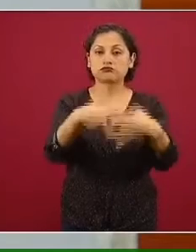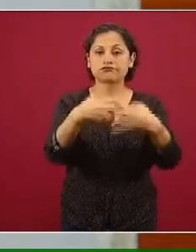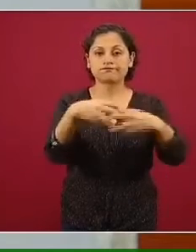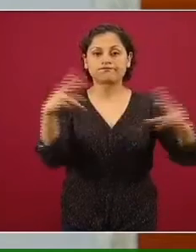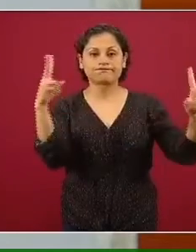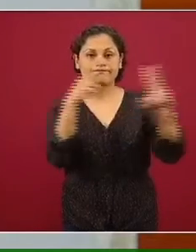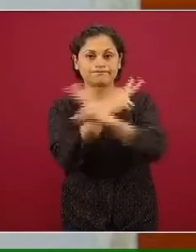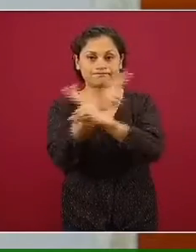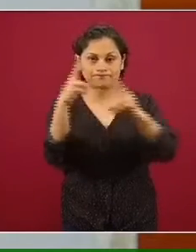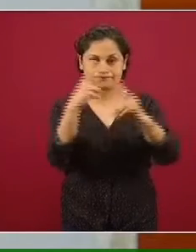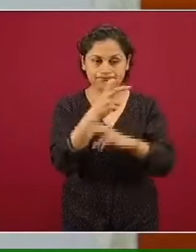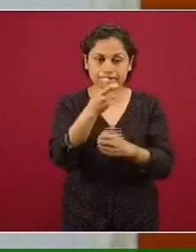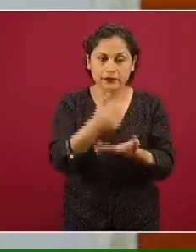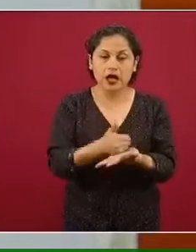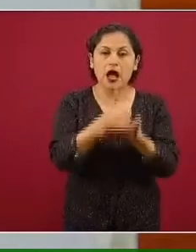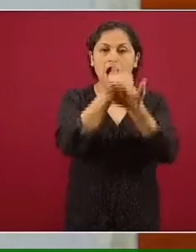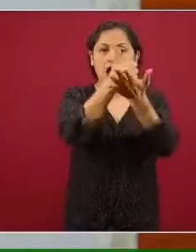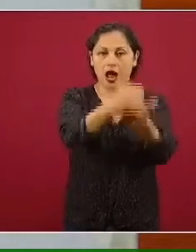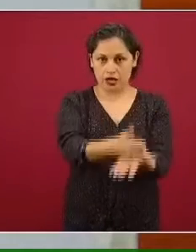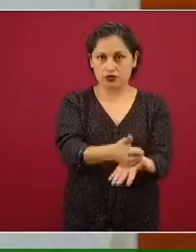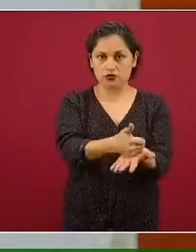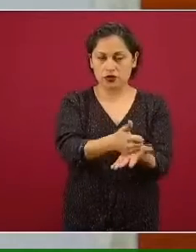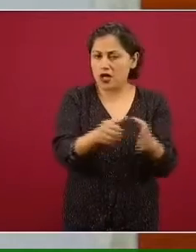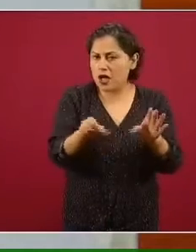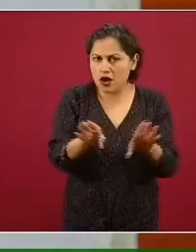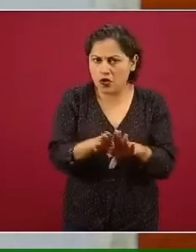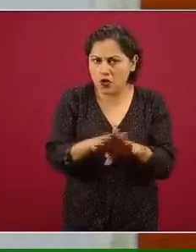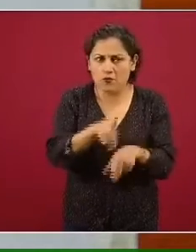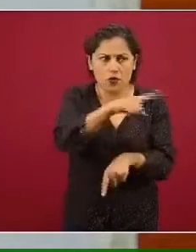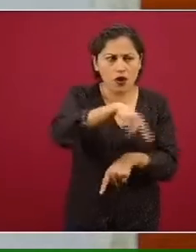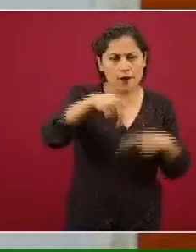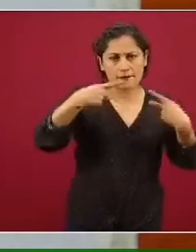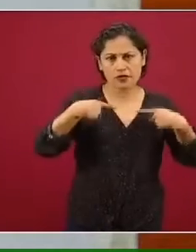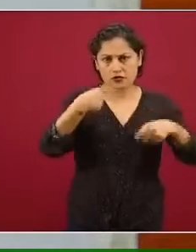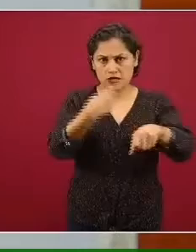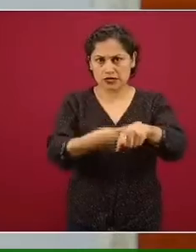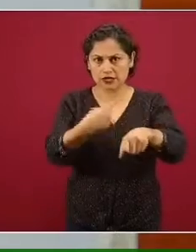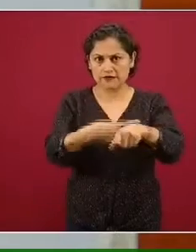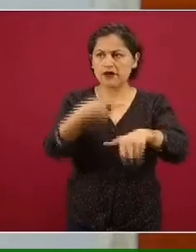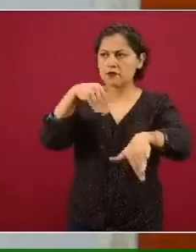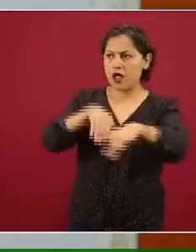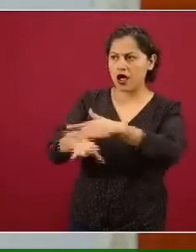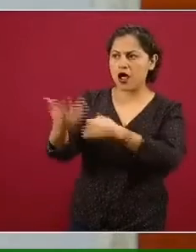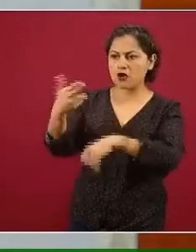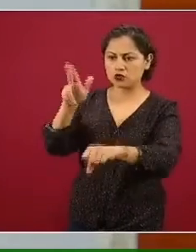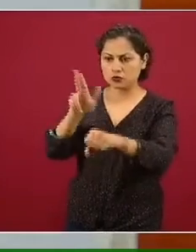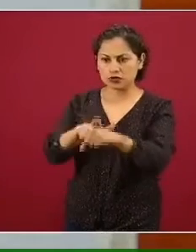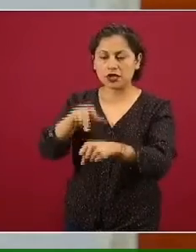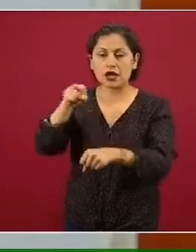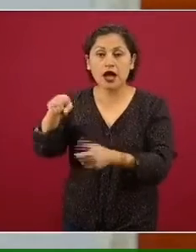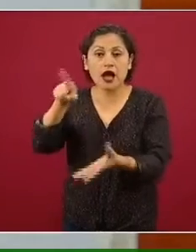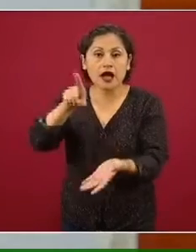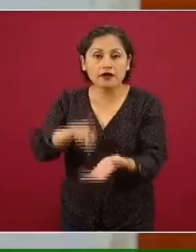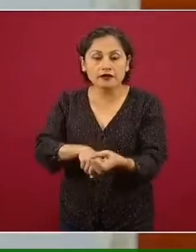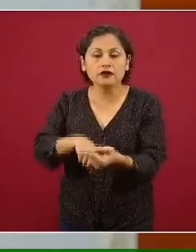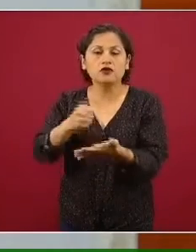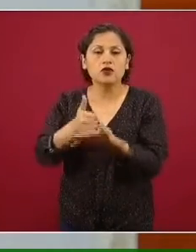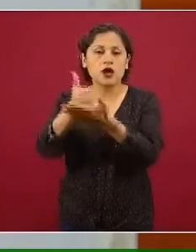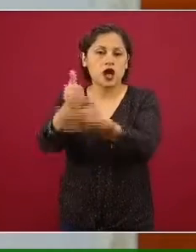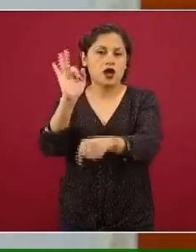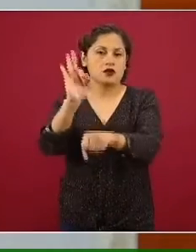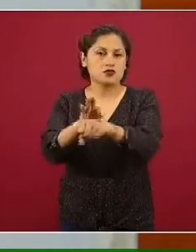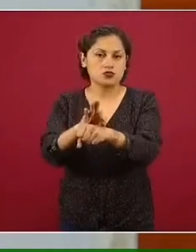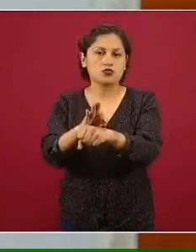estos pacientes. Es que acudan a un hospital y en ese hospital se les dé este soporte ventilatorio